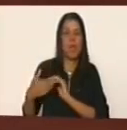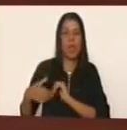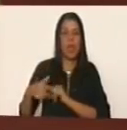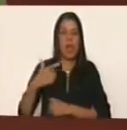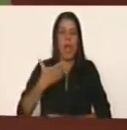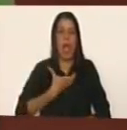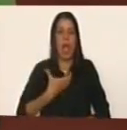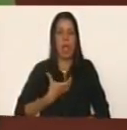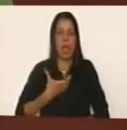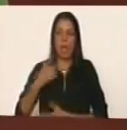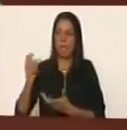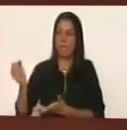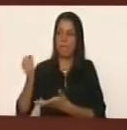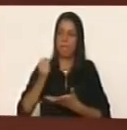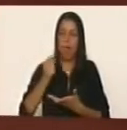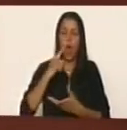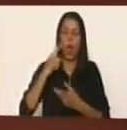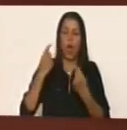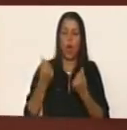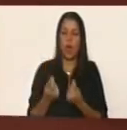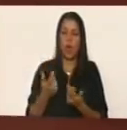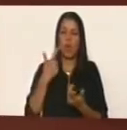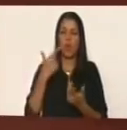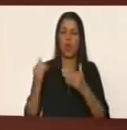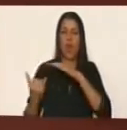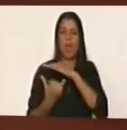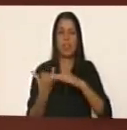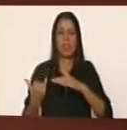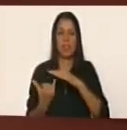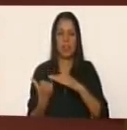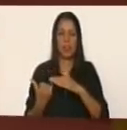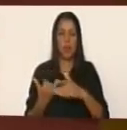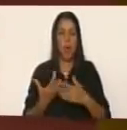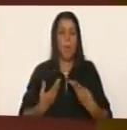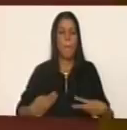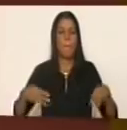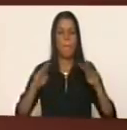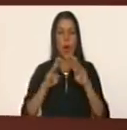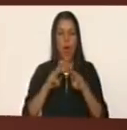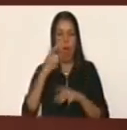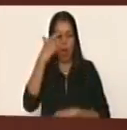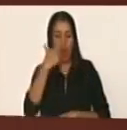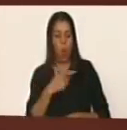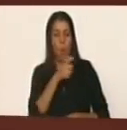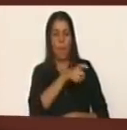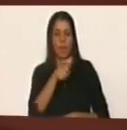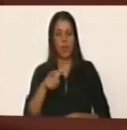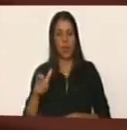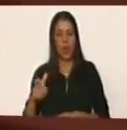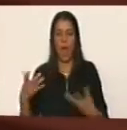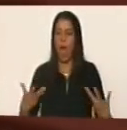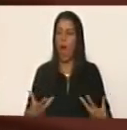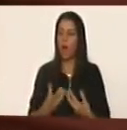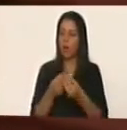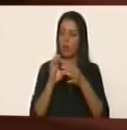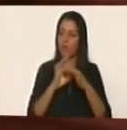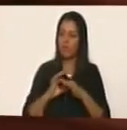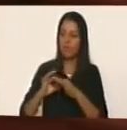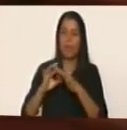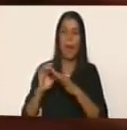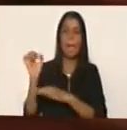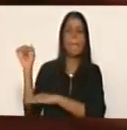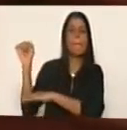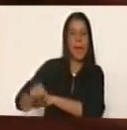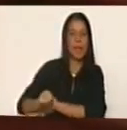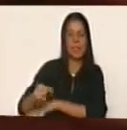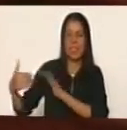los recursos constitucionales, institucionales, morales, humanos, para vencer. Estamos venciendo, mis camaradas,